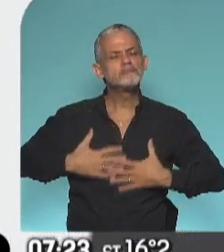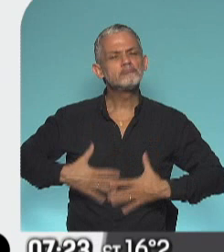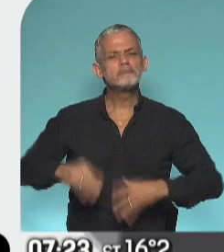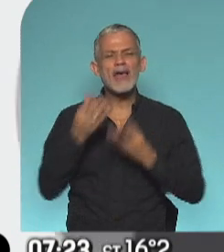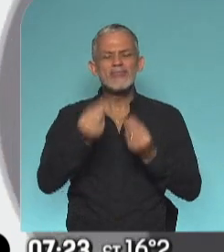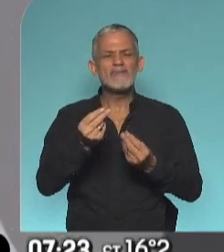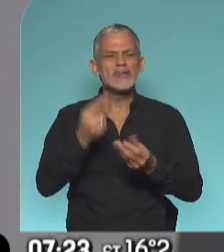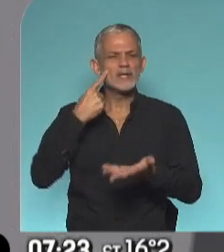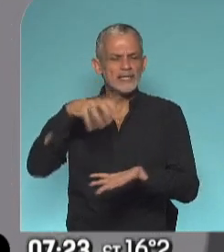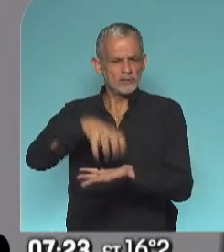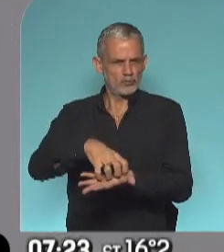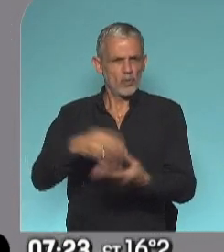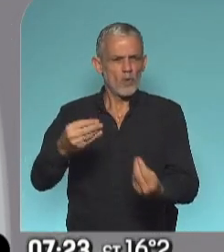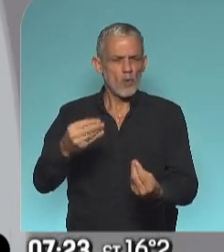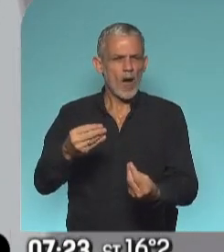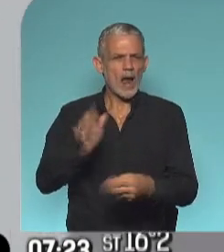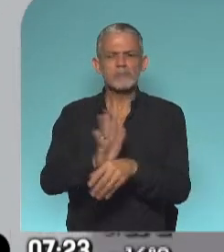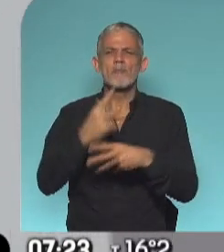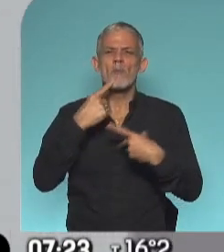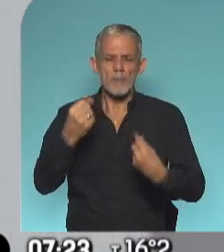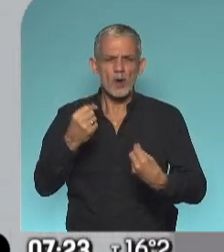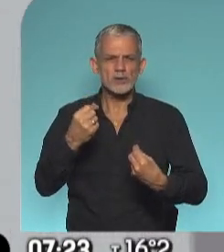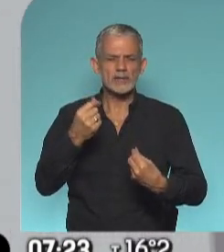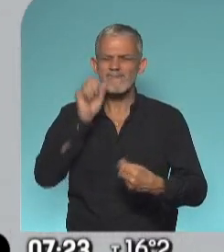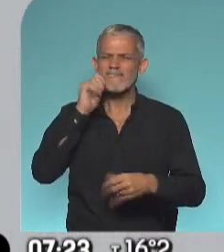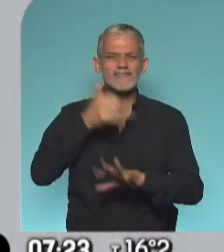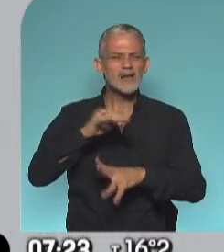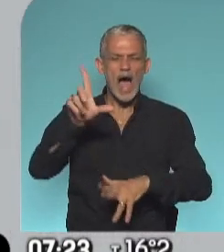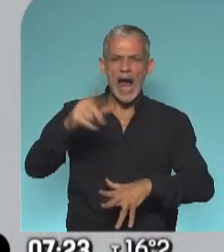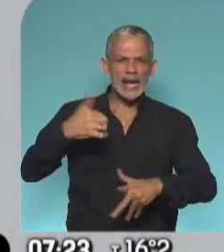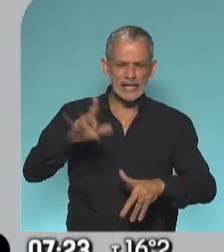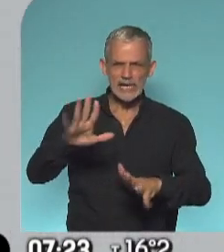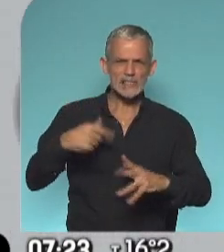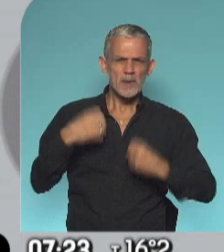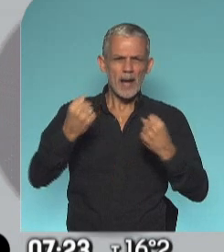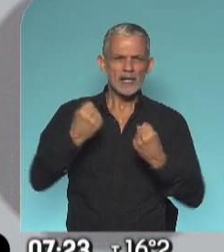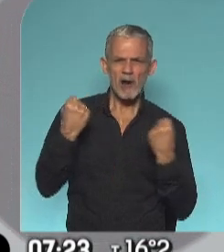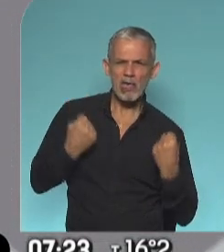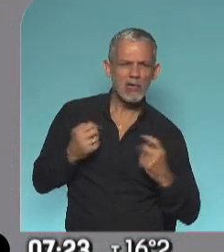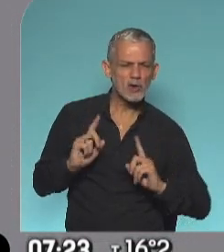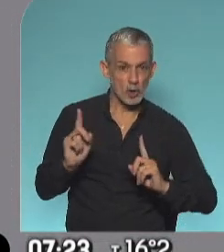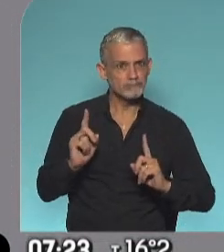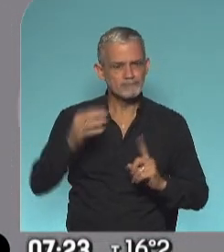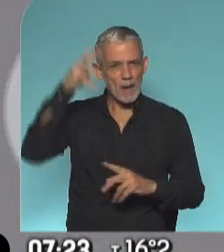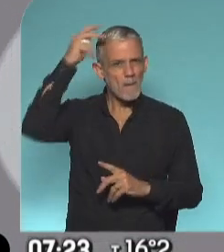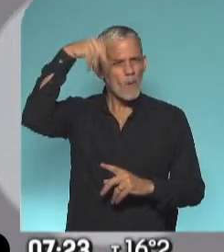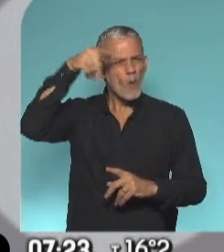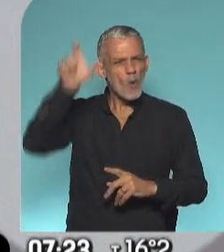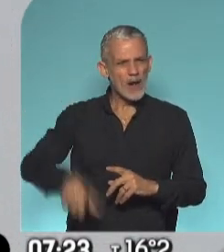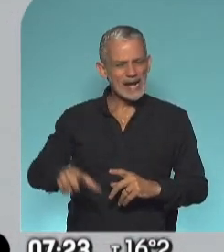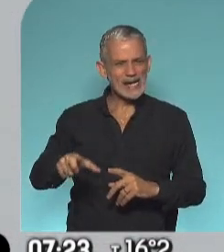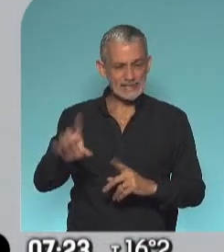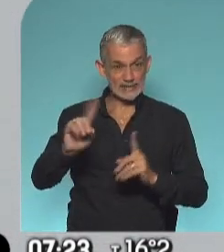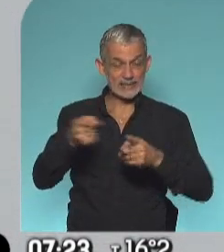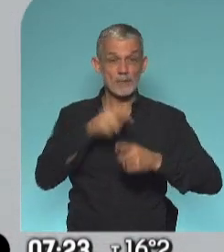la institucionalidad, levantando sus banderas. Conmueve esta Argentina valiente Y en el caso de Patricia Bullrich hay que decir que en este posteo